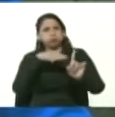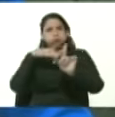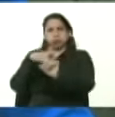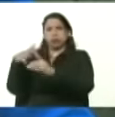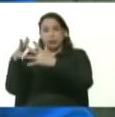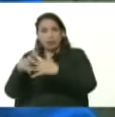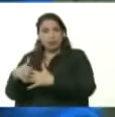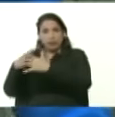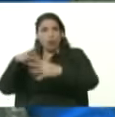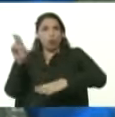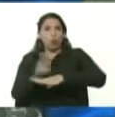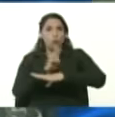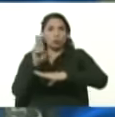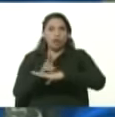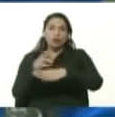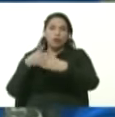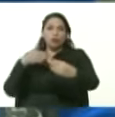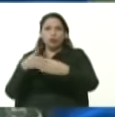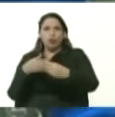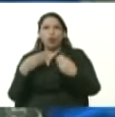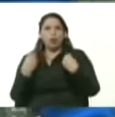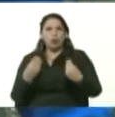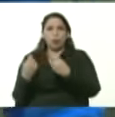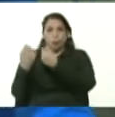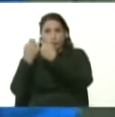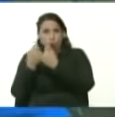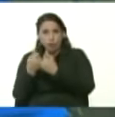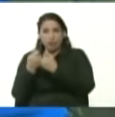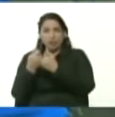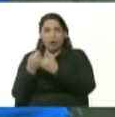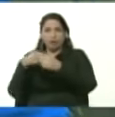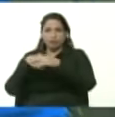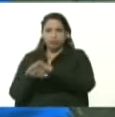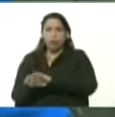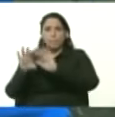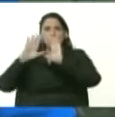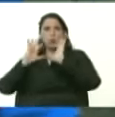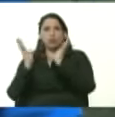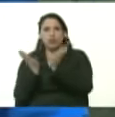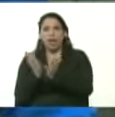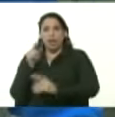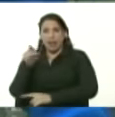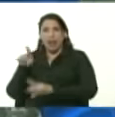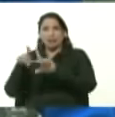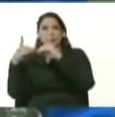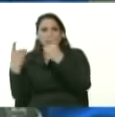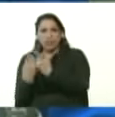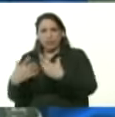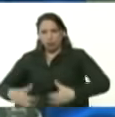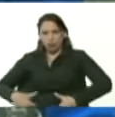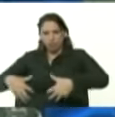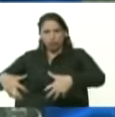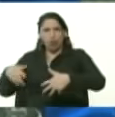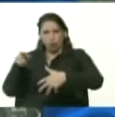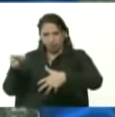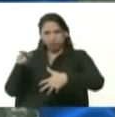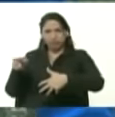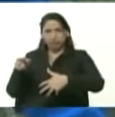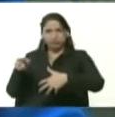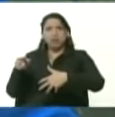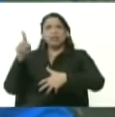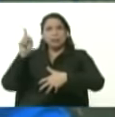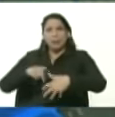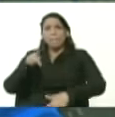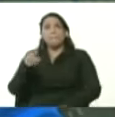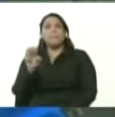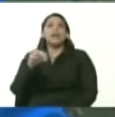el predominio del dólar como moneda de reserva mundial. Es el Departamento del Tesoro, el Pentágono